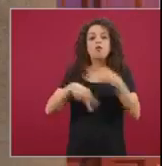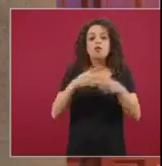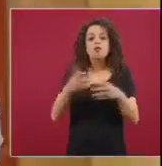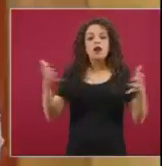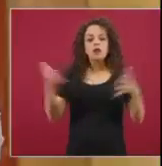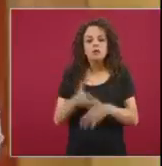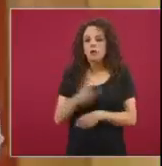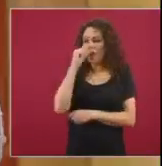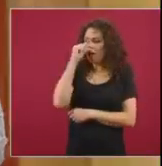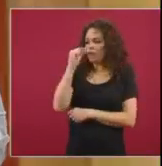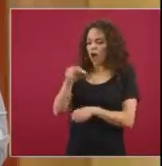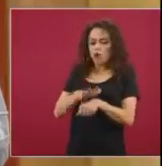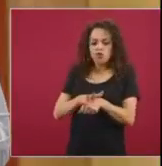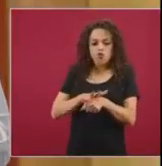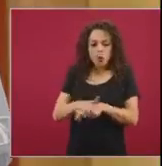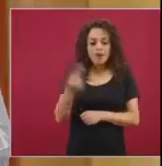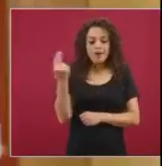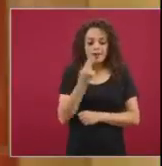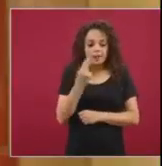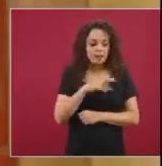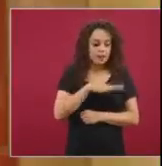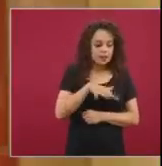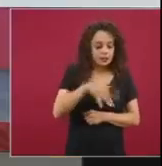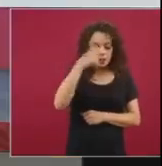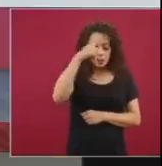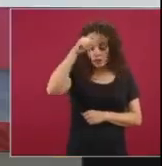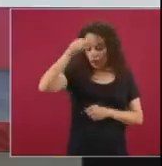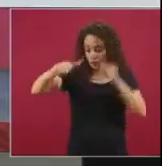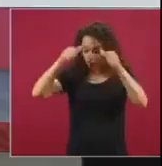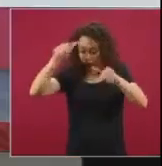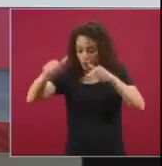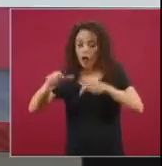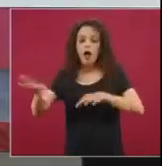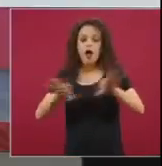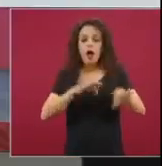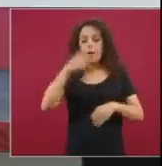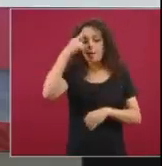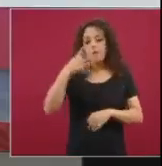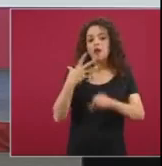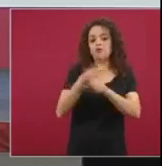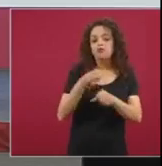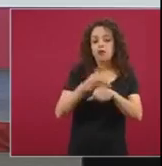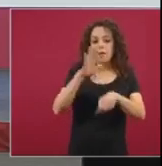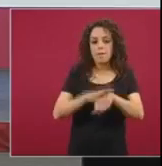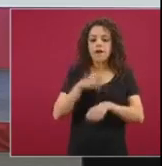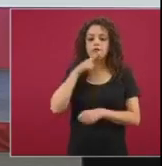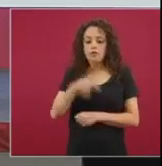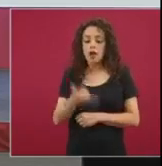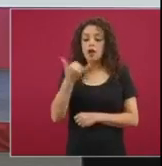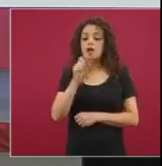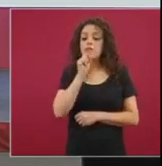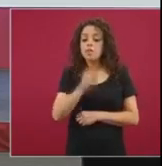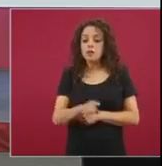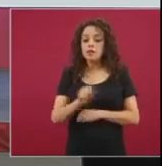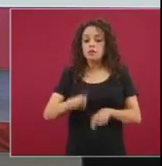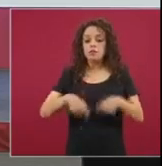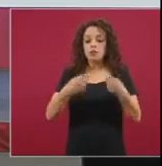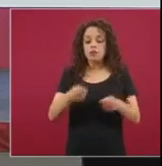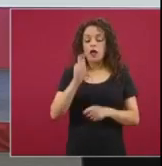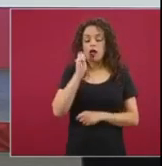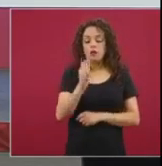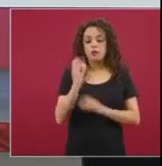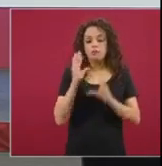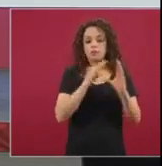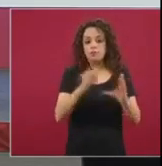fallando para que siga habiendo esta transmisión en estos lugares que yo les comentaba. Y estamos teniendo capacitaciones virtuales